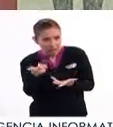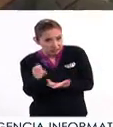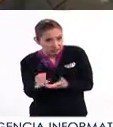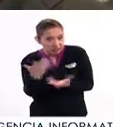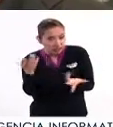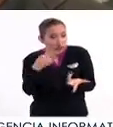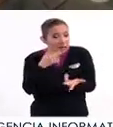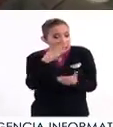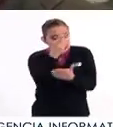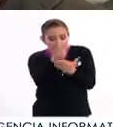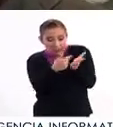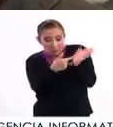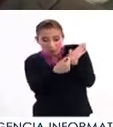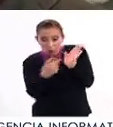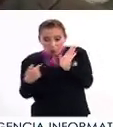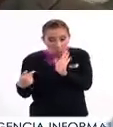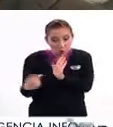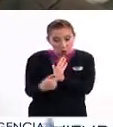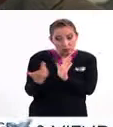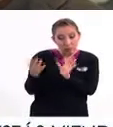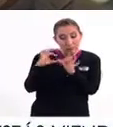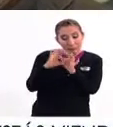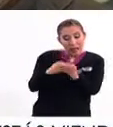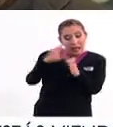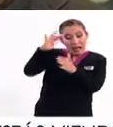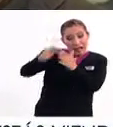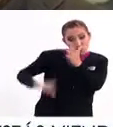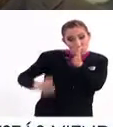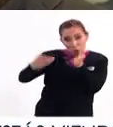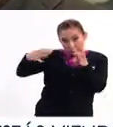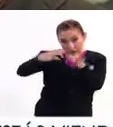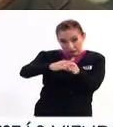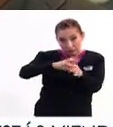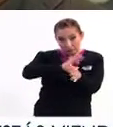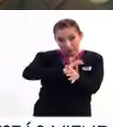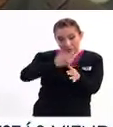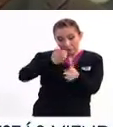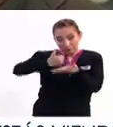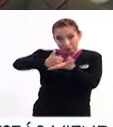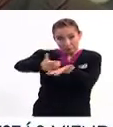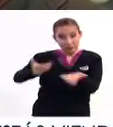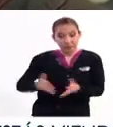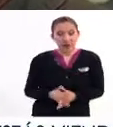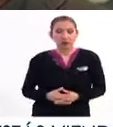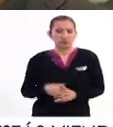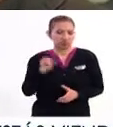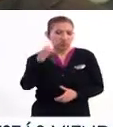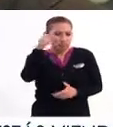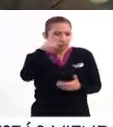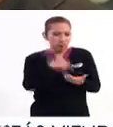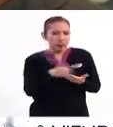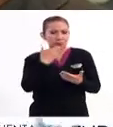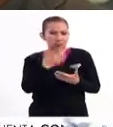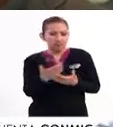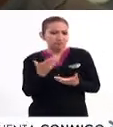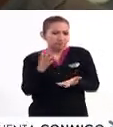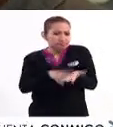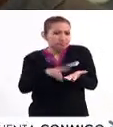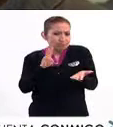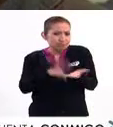creo que sí, es una buena opción, y yo creo que además hace falta que, por ejemplo, también hicimos aquí la exposición del siglo XX,